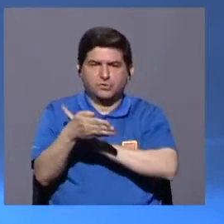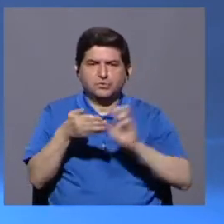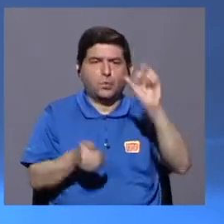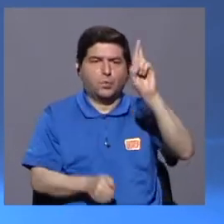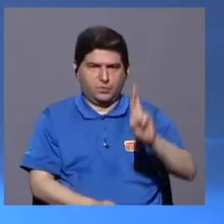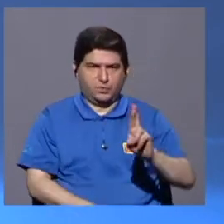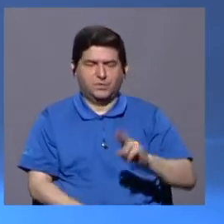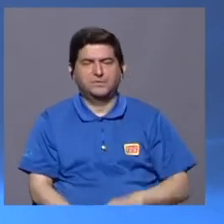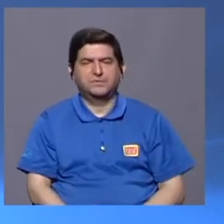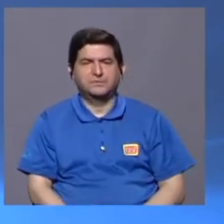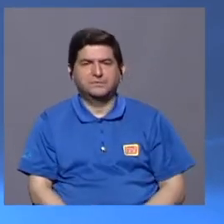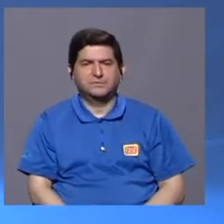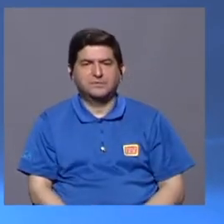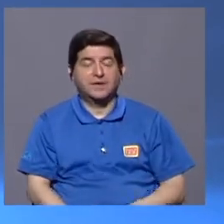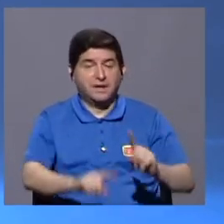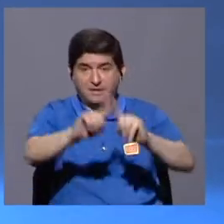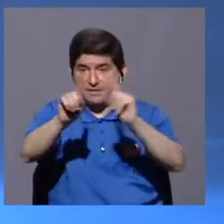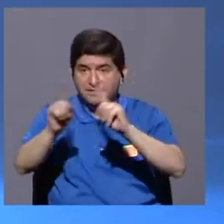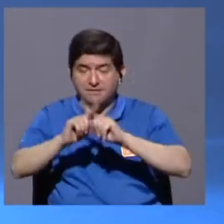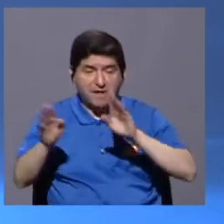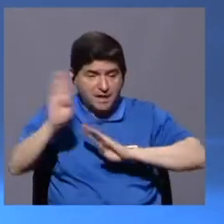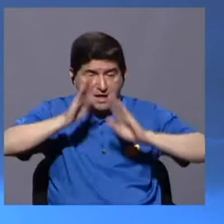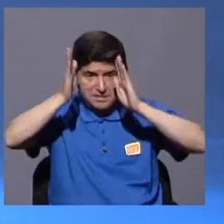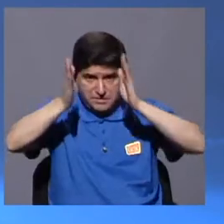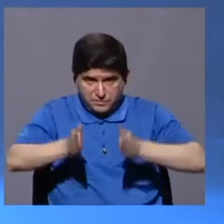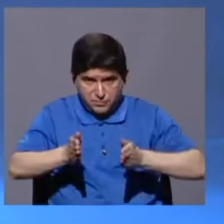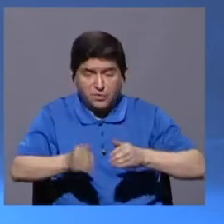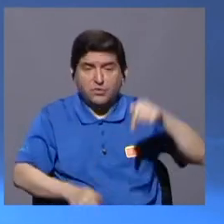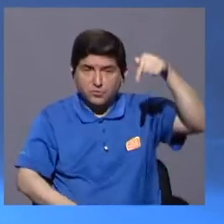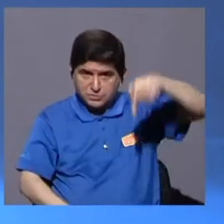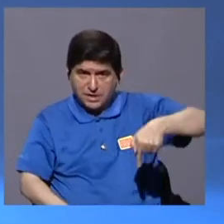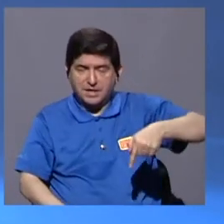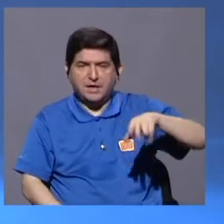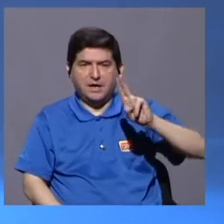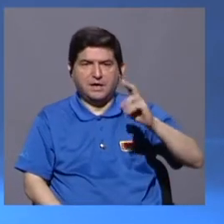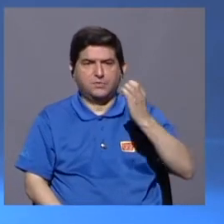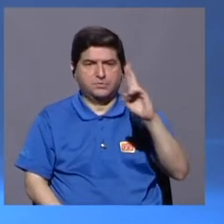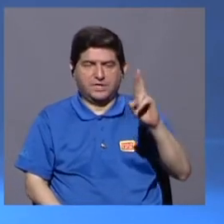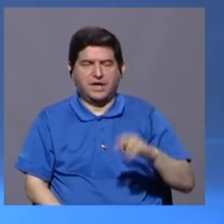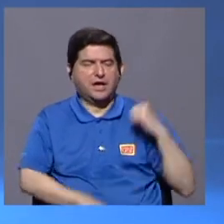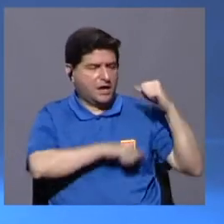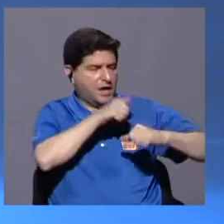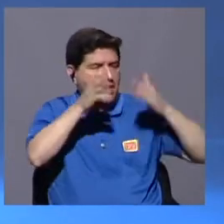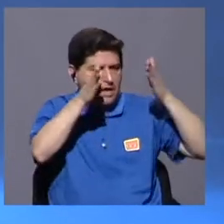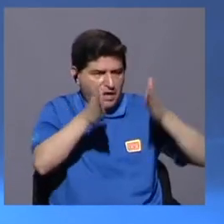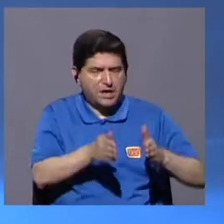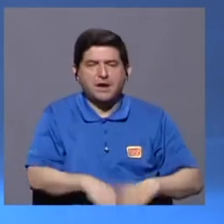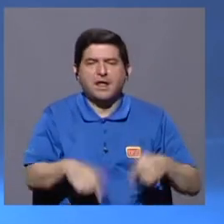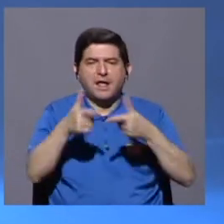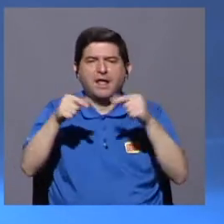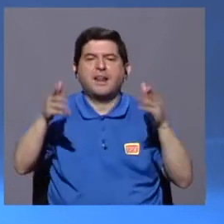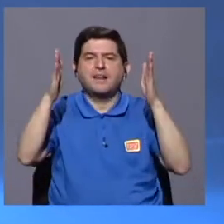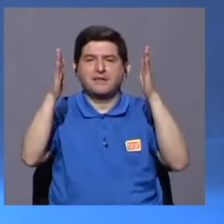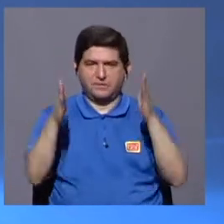Rica, lo que estamos haciendo diferentes biólogos de la Universidad de Costa Rica, antropólogos,